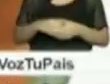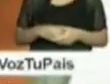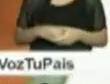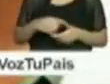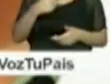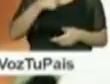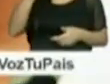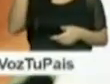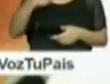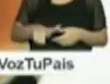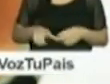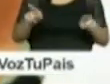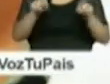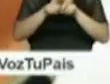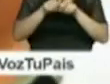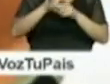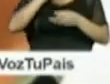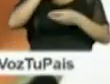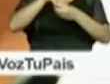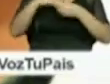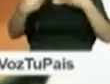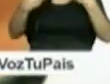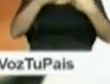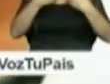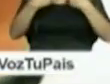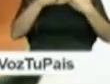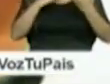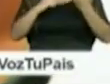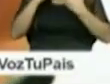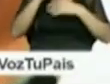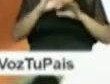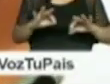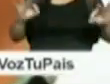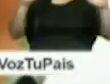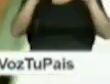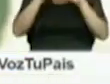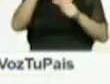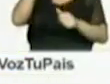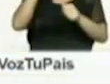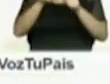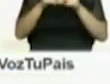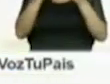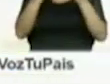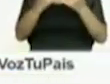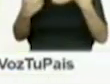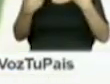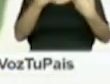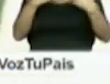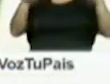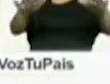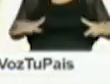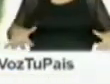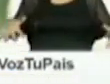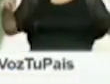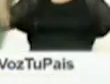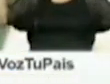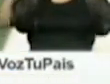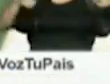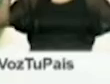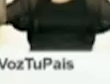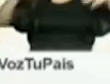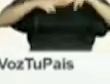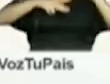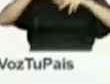es conocida como la cuna de artistas, entonces yo creo que es muy loable que se haga este teatro de estas magnitudes, con todas